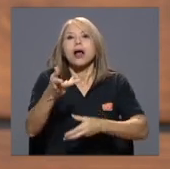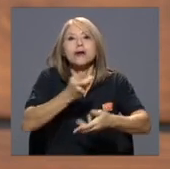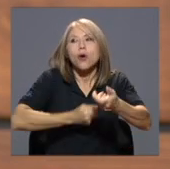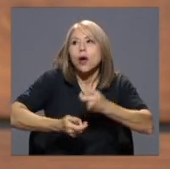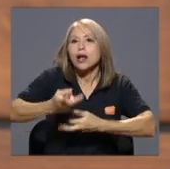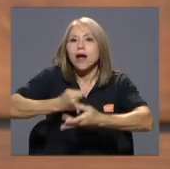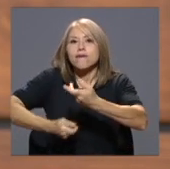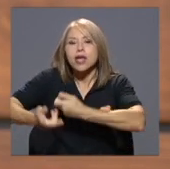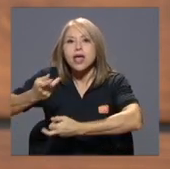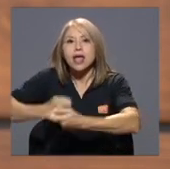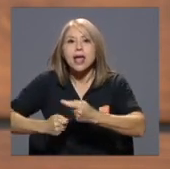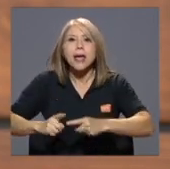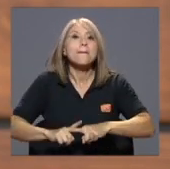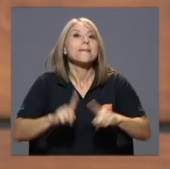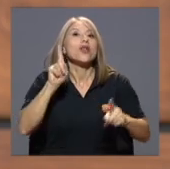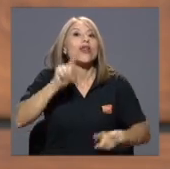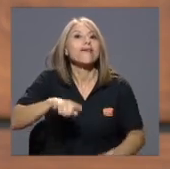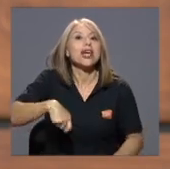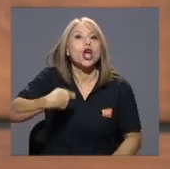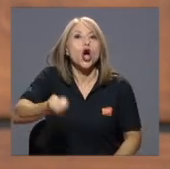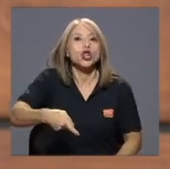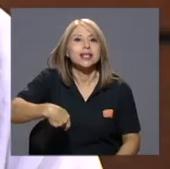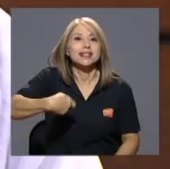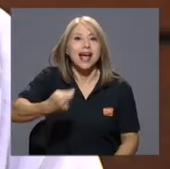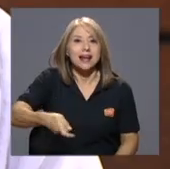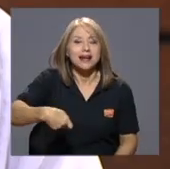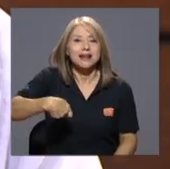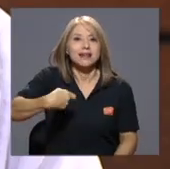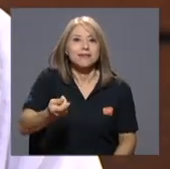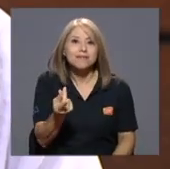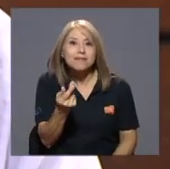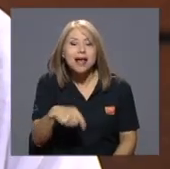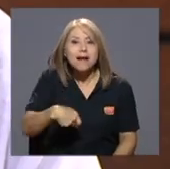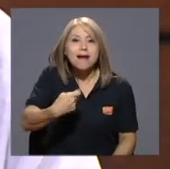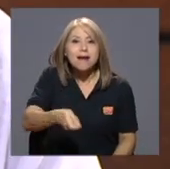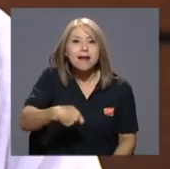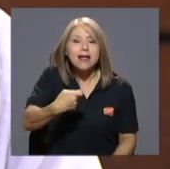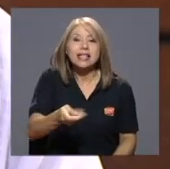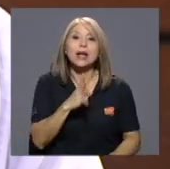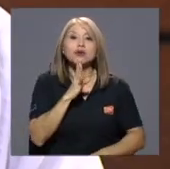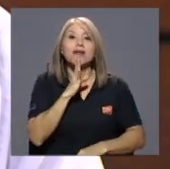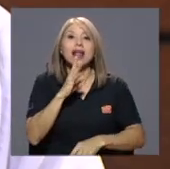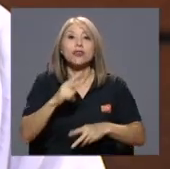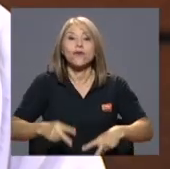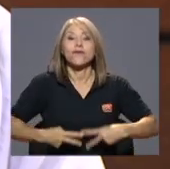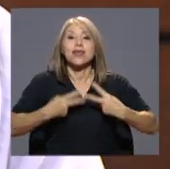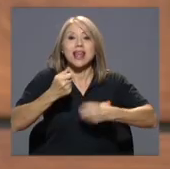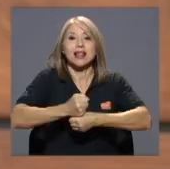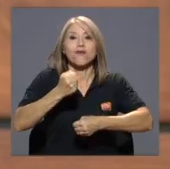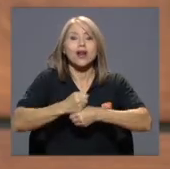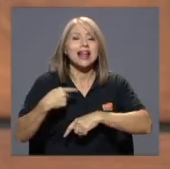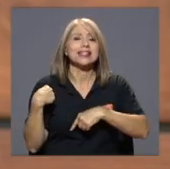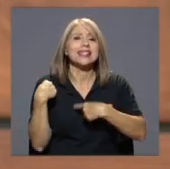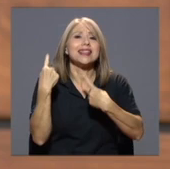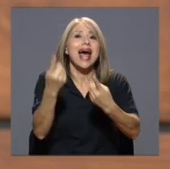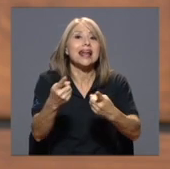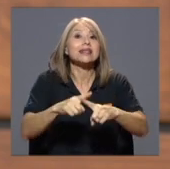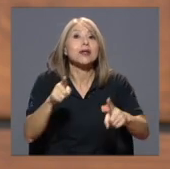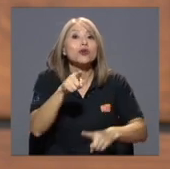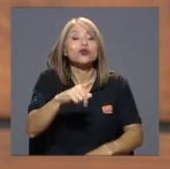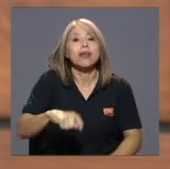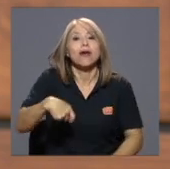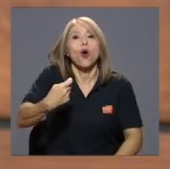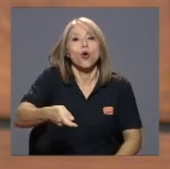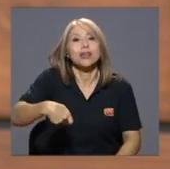hablando de vidas laborales largas en las que se cotizó. Entonces, ese 3-1 es muy útil para una perspectiva porque